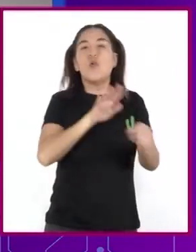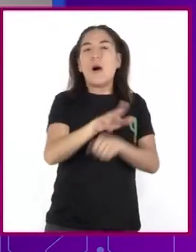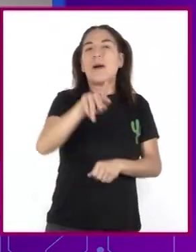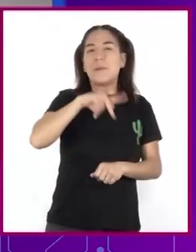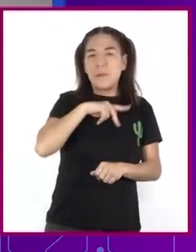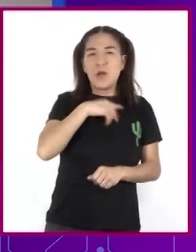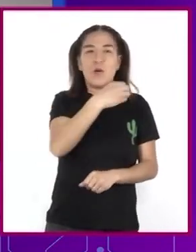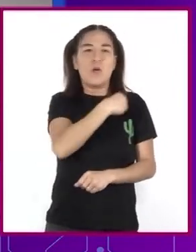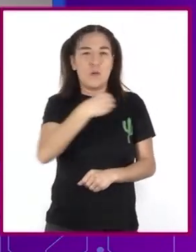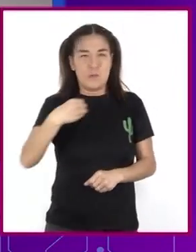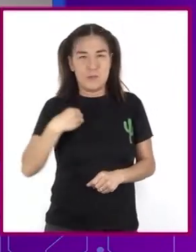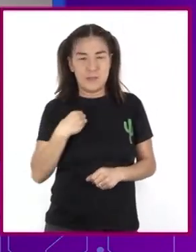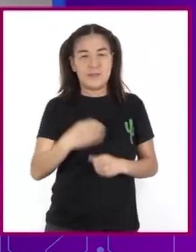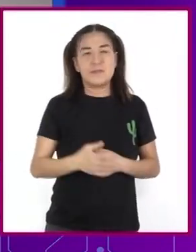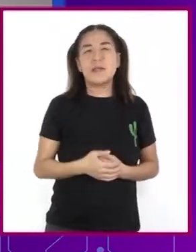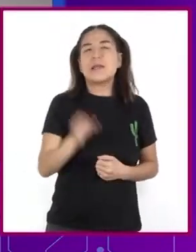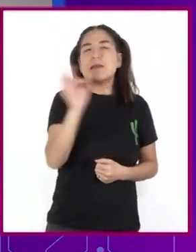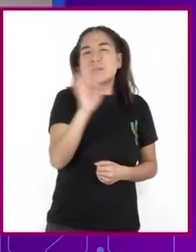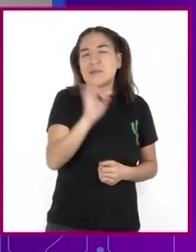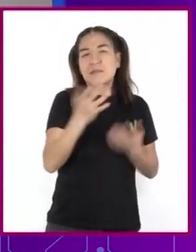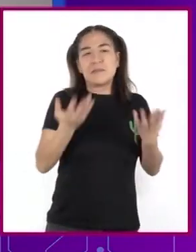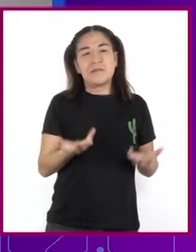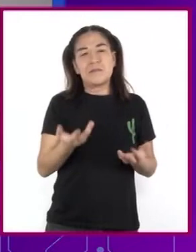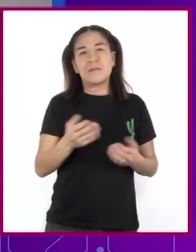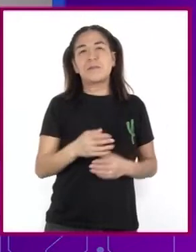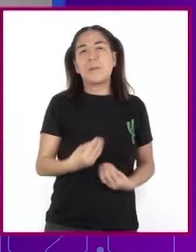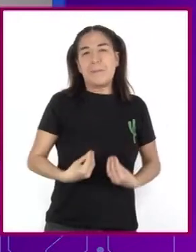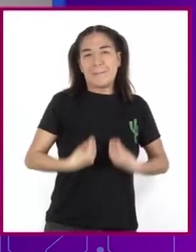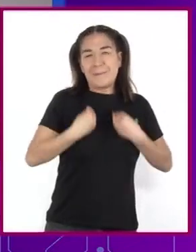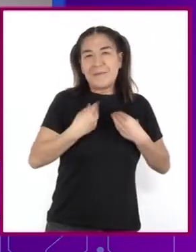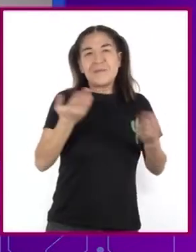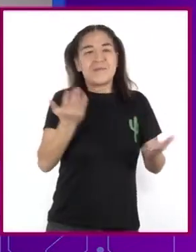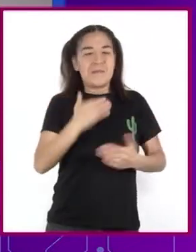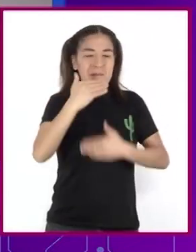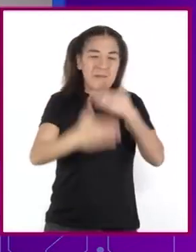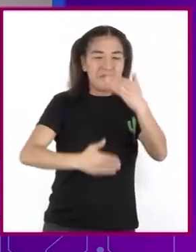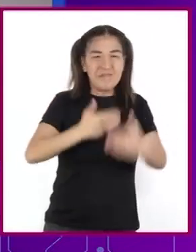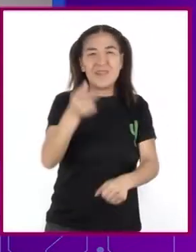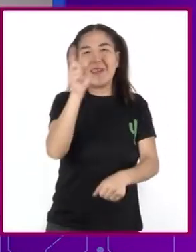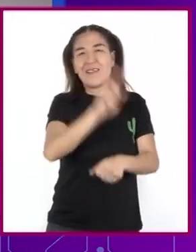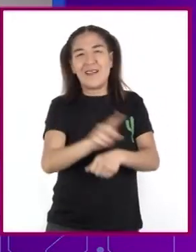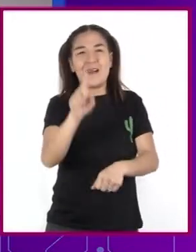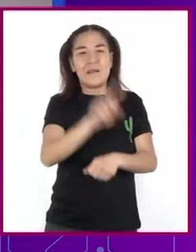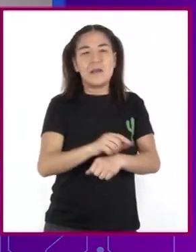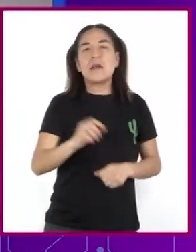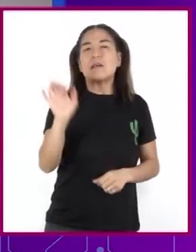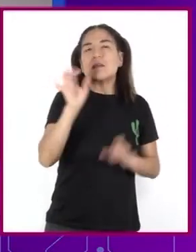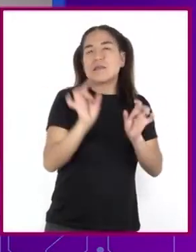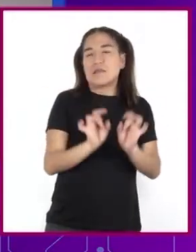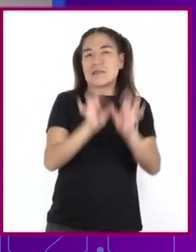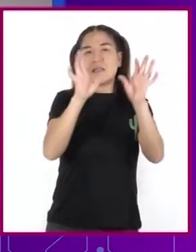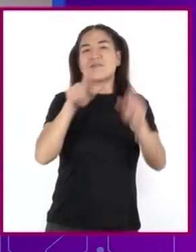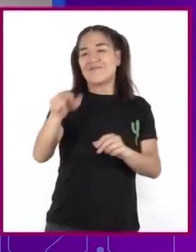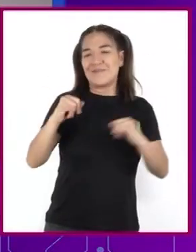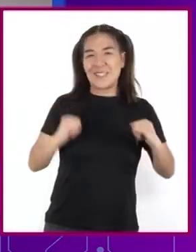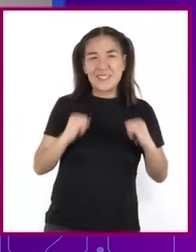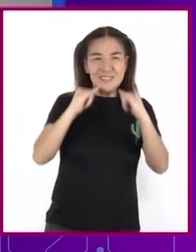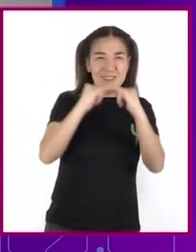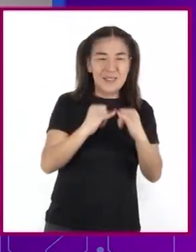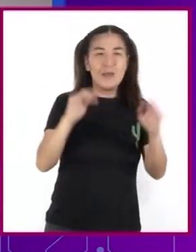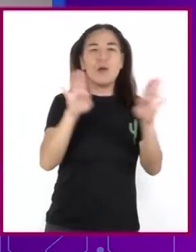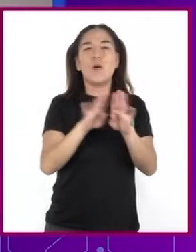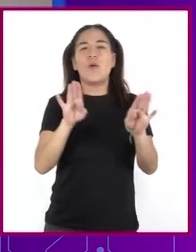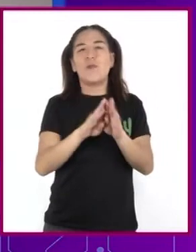Si en algún momento de la vida, de las situaciones que se nos presentan en lo cotidiano, alguna institución o algún servicio